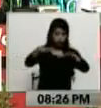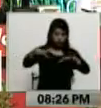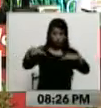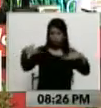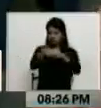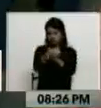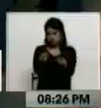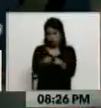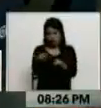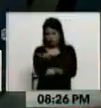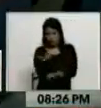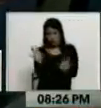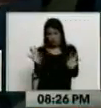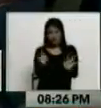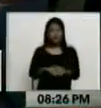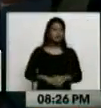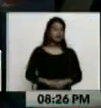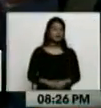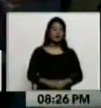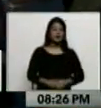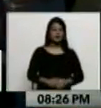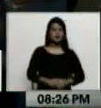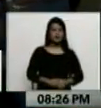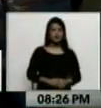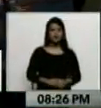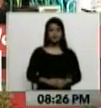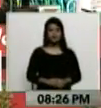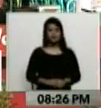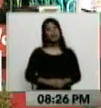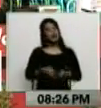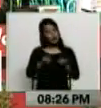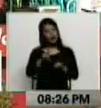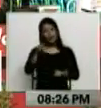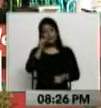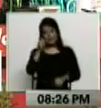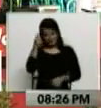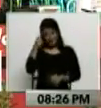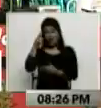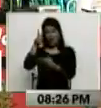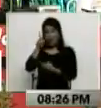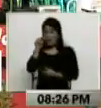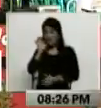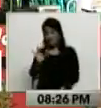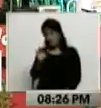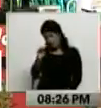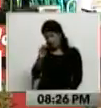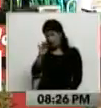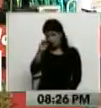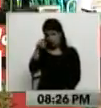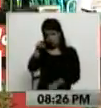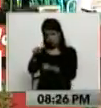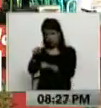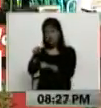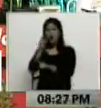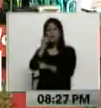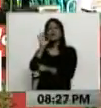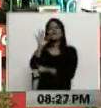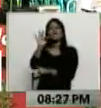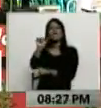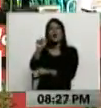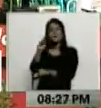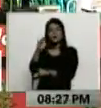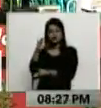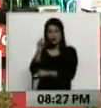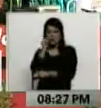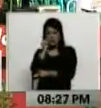pueblo lo mismo verdad lo mismo Fabricio para que sepa Por eso hay que leerlo Fabricio es uno de los